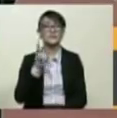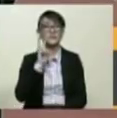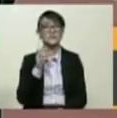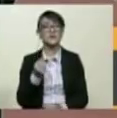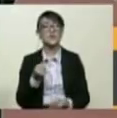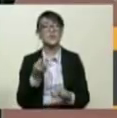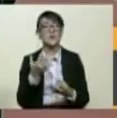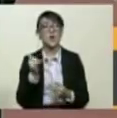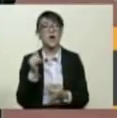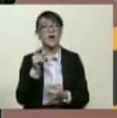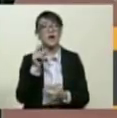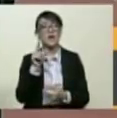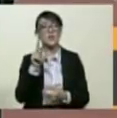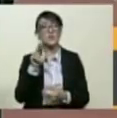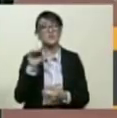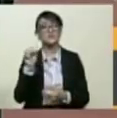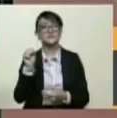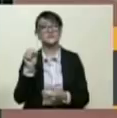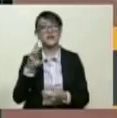Diana?